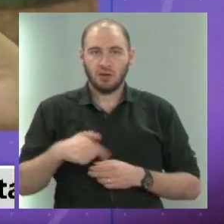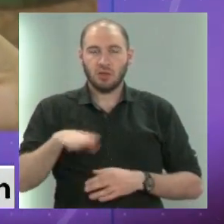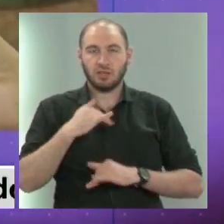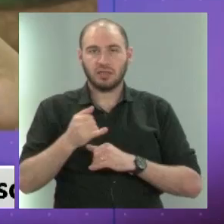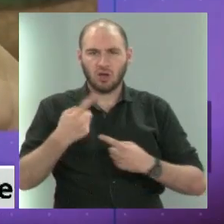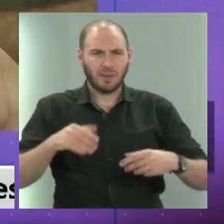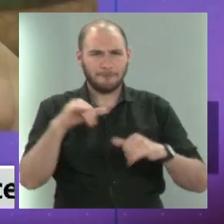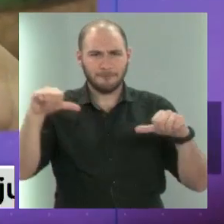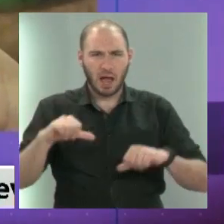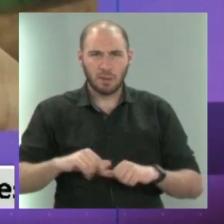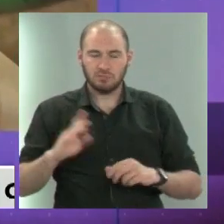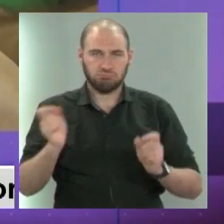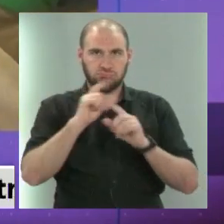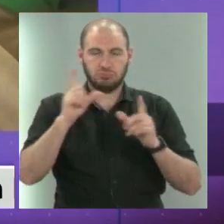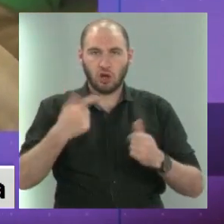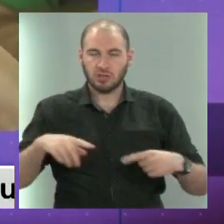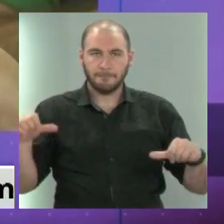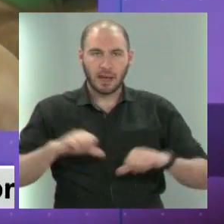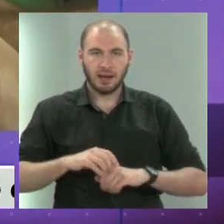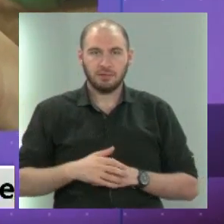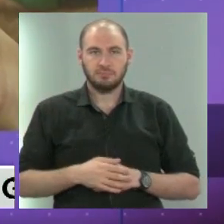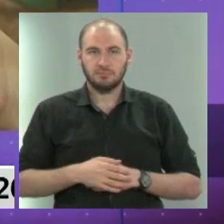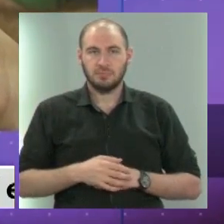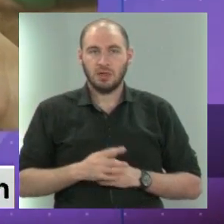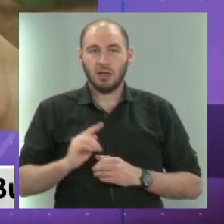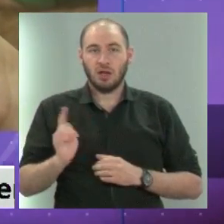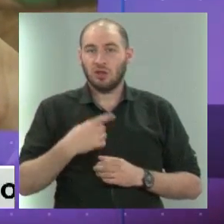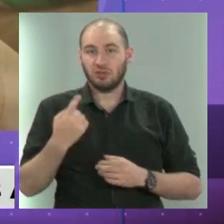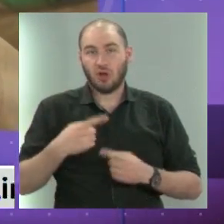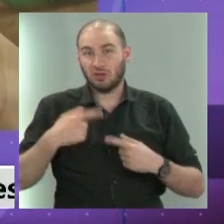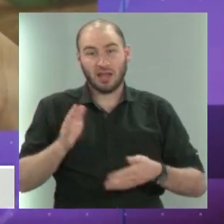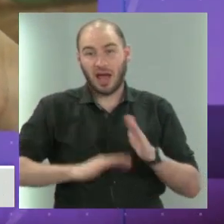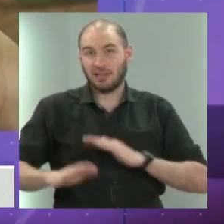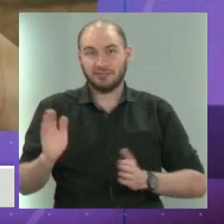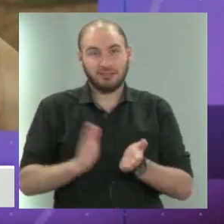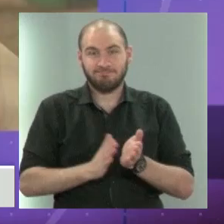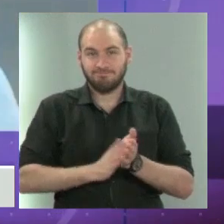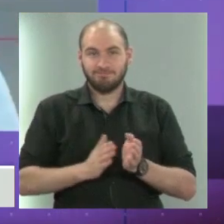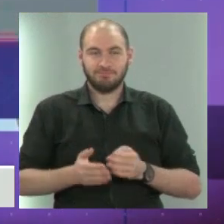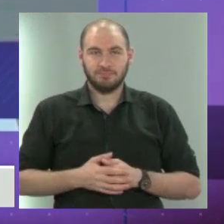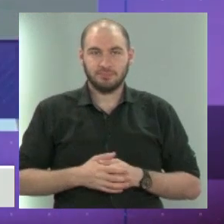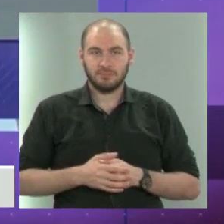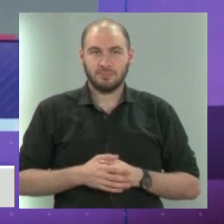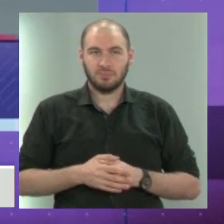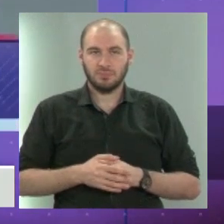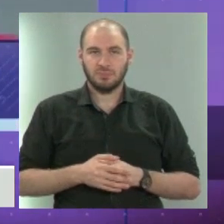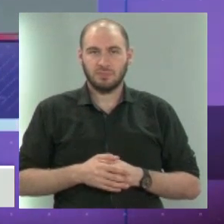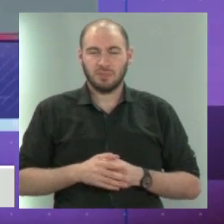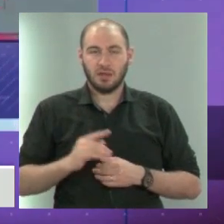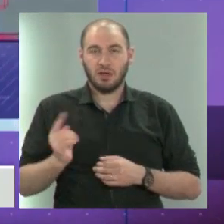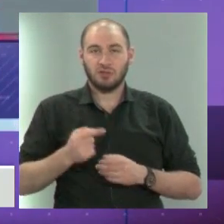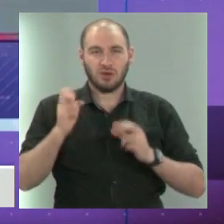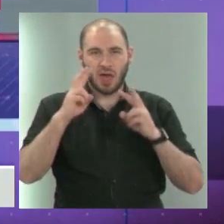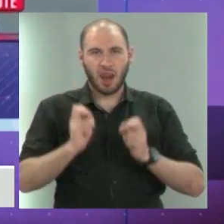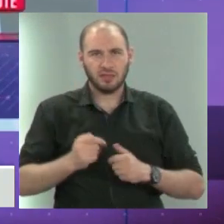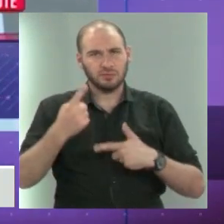malos resultados y todos nos espantamos que tenemos malos resultados, tenemos que tomar las acciones que van en eso. Estamos analizando